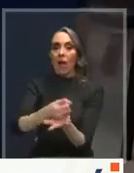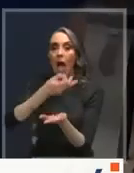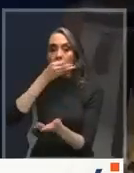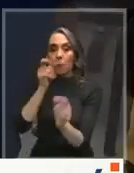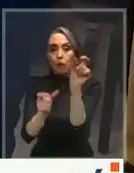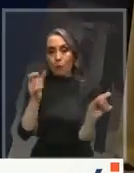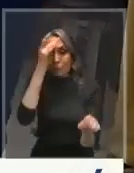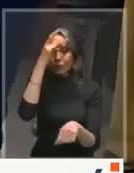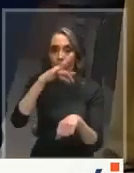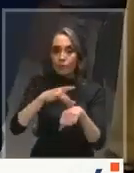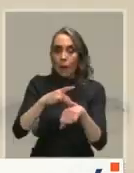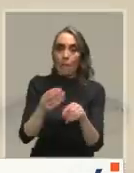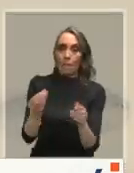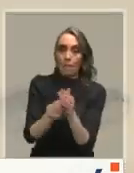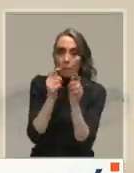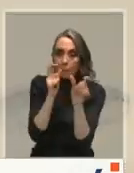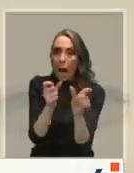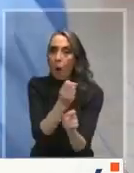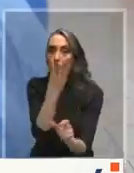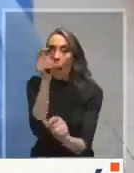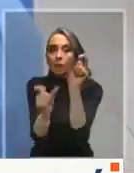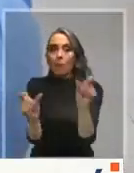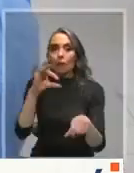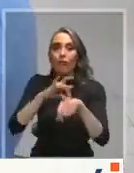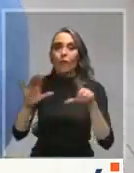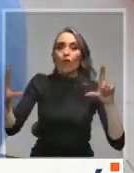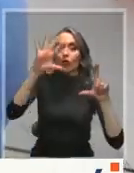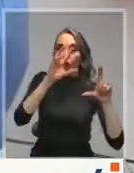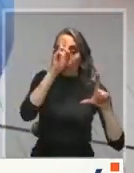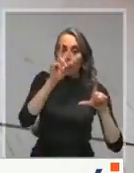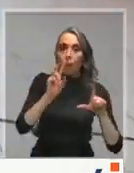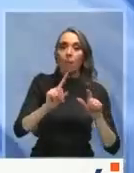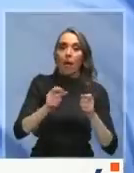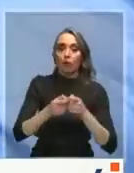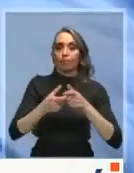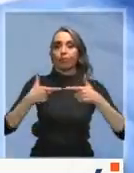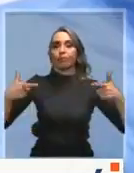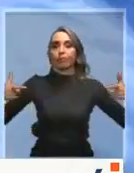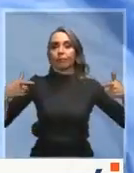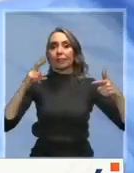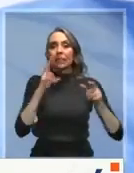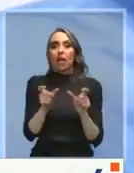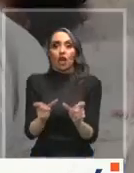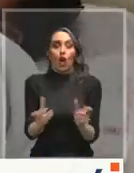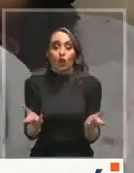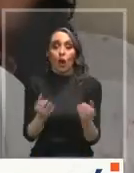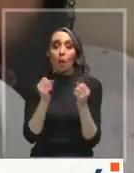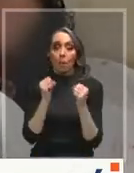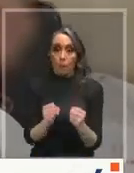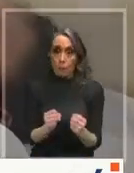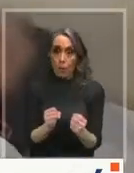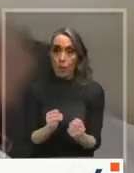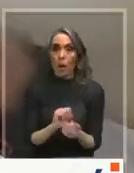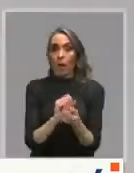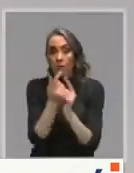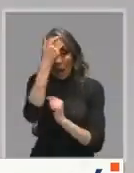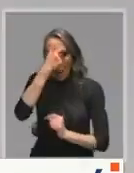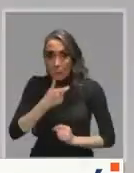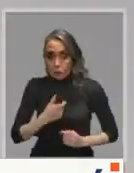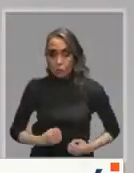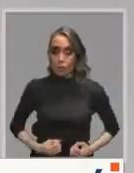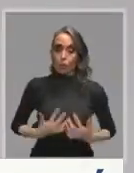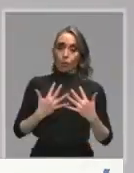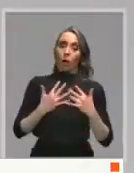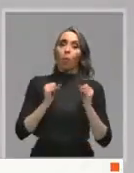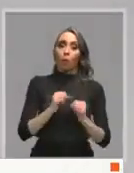y reforzar la vigilancia epidemiológica para que la enfermedad no se salga de control, ya que puede llegar a ser fatal.